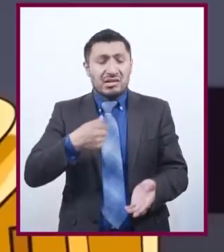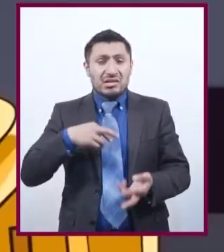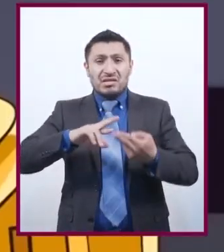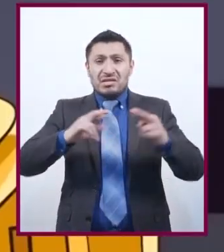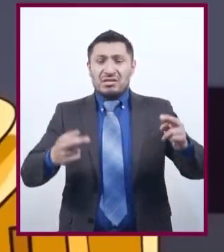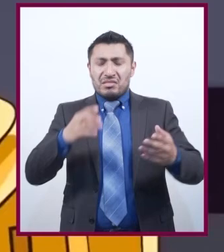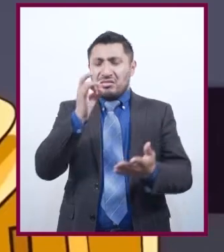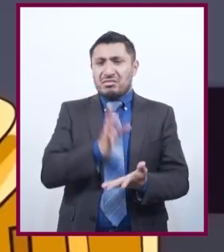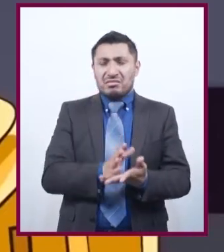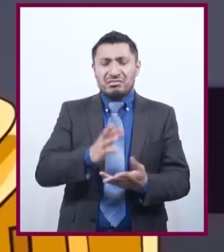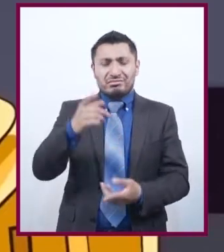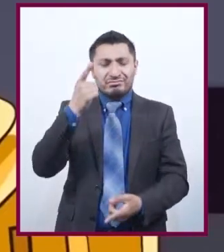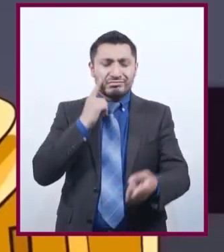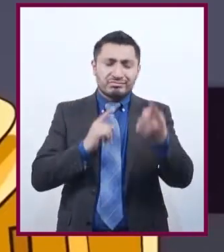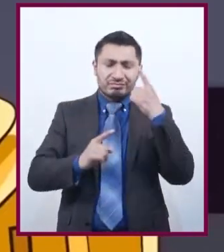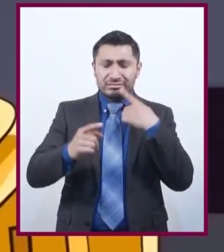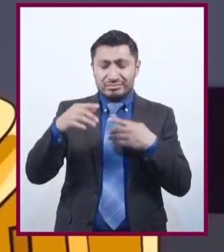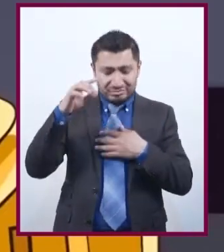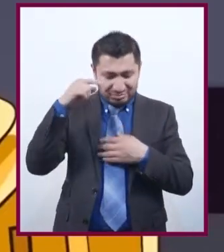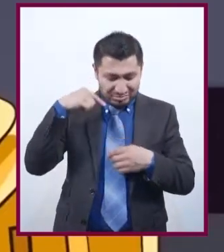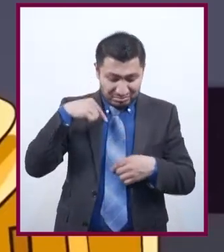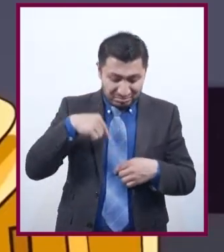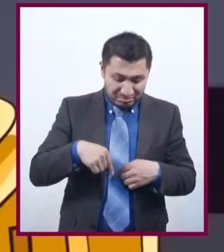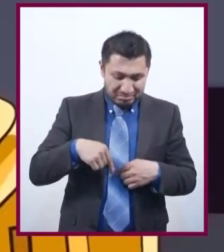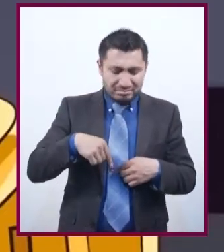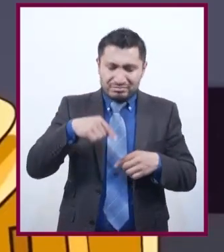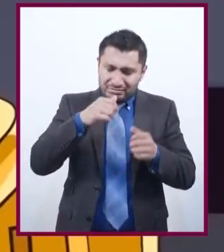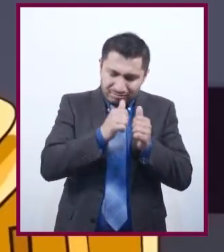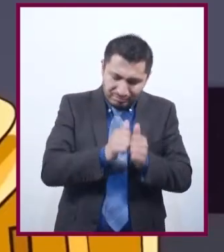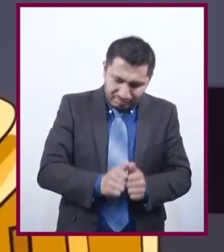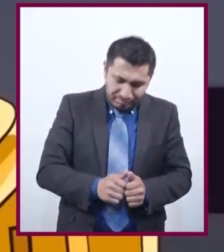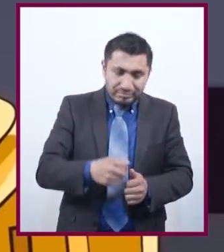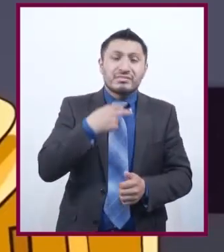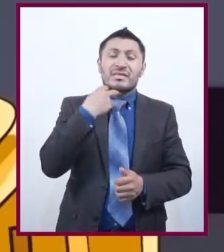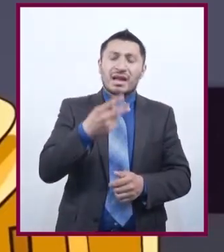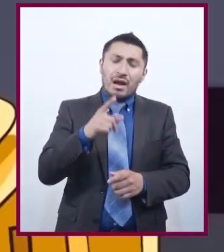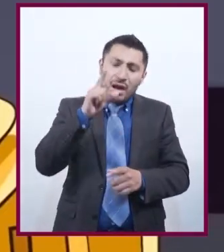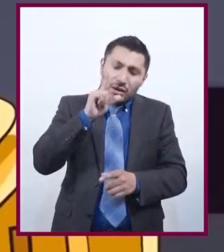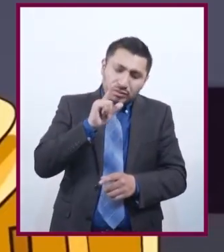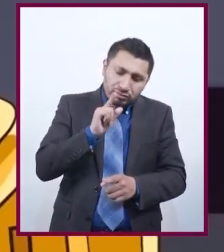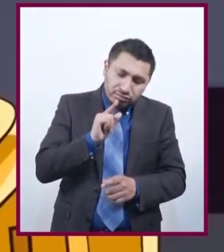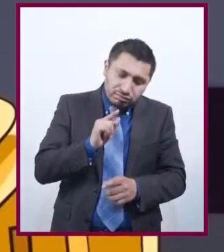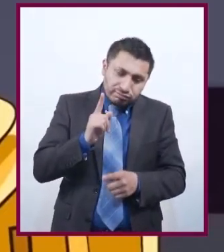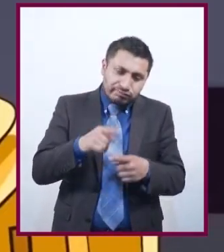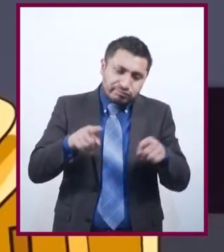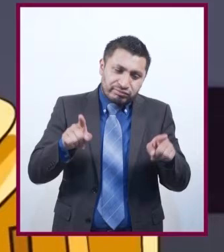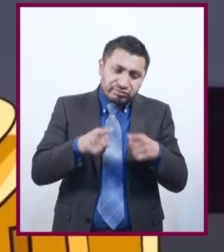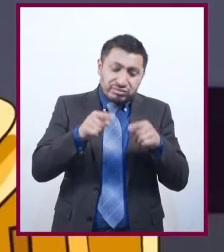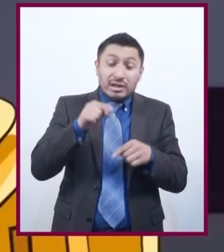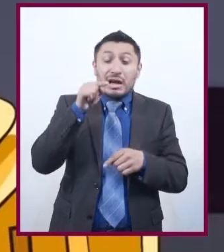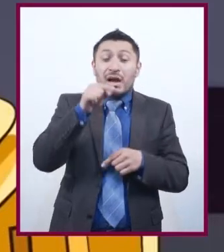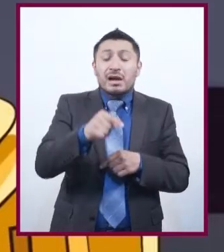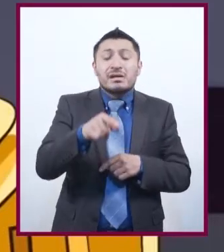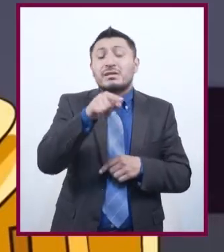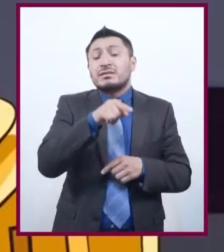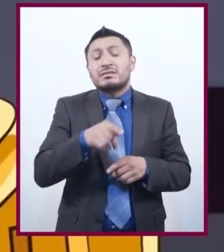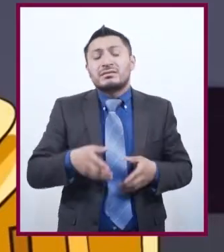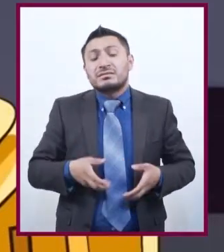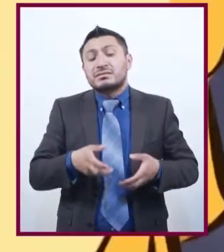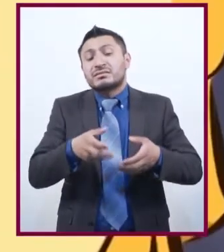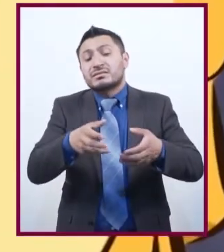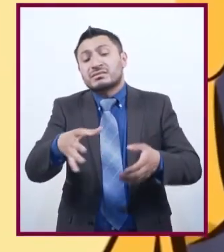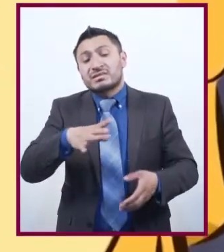no me queda más recurso que llorar allí abajo continuó la estatua con su voz baja y musical